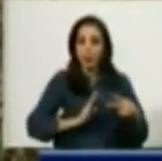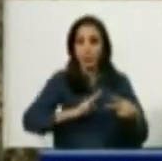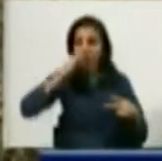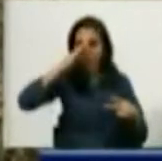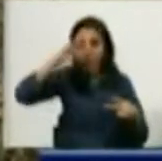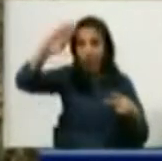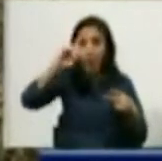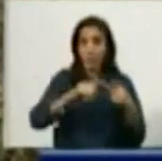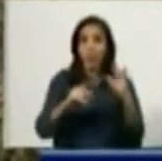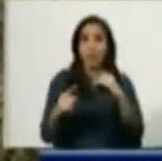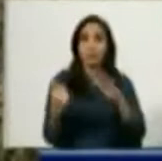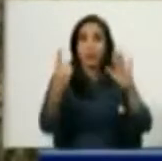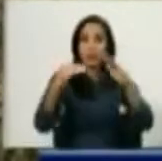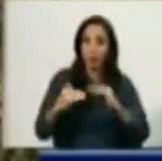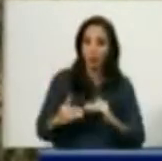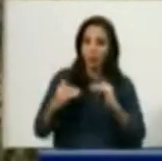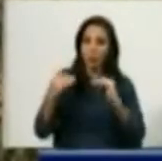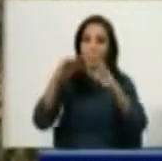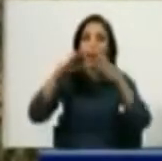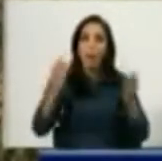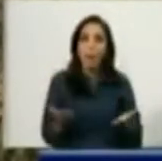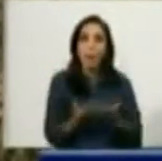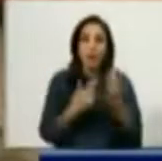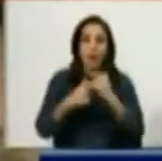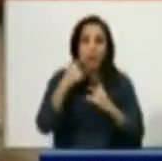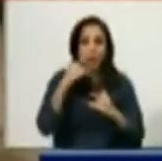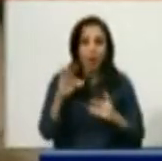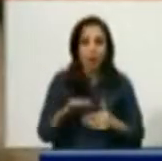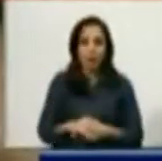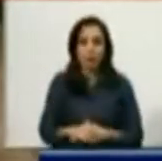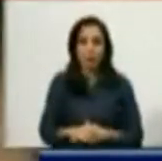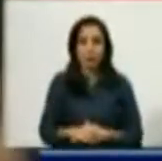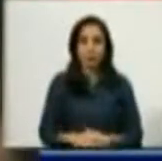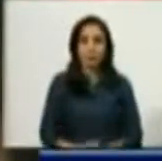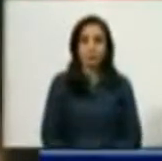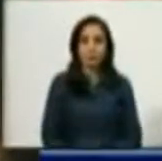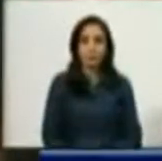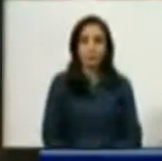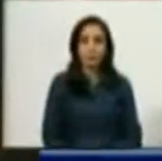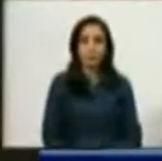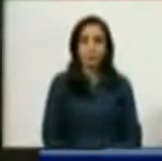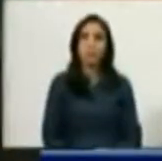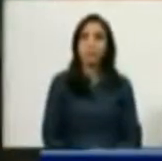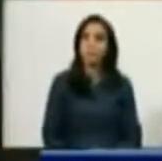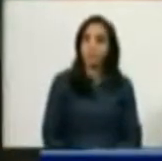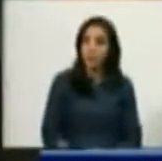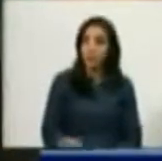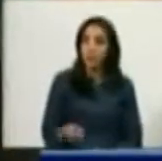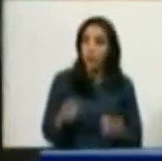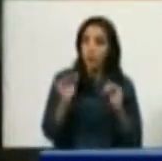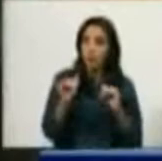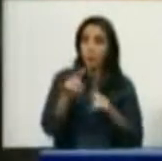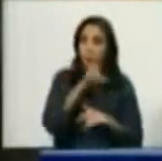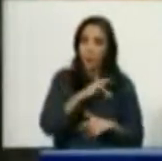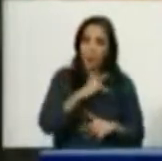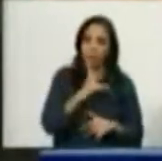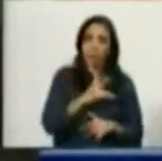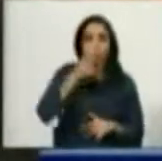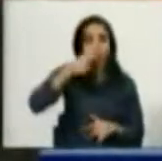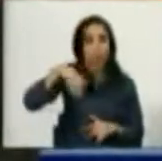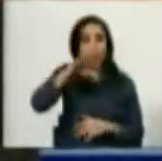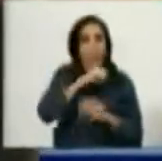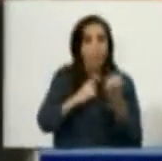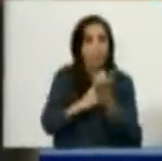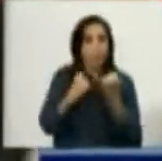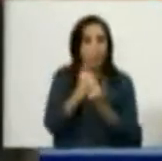ahí obtuvo el sexto lugar en el mundial de París en en días recientes cuando usted compadre sienta que su pueblo lo apoya